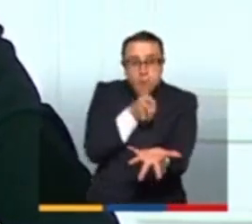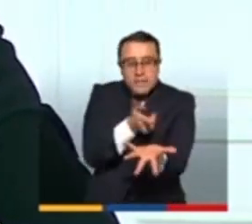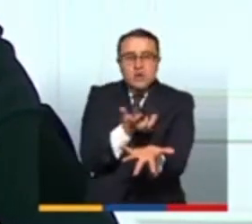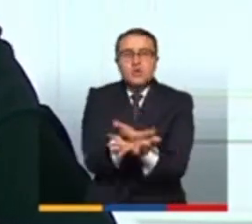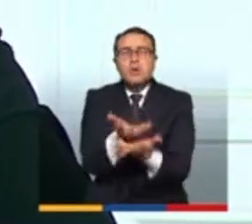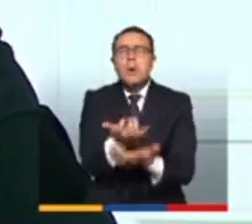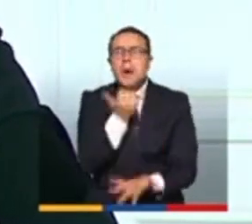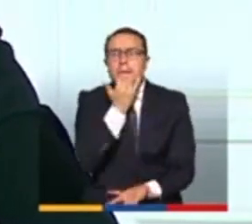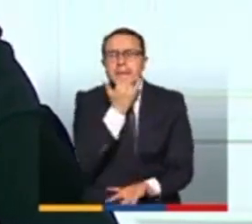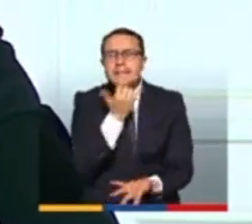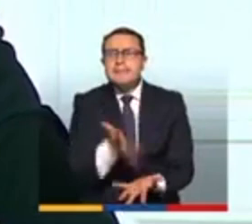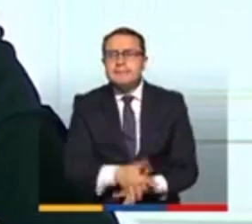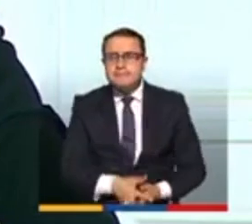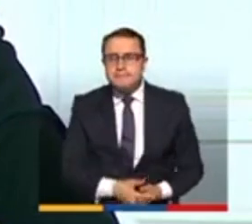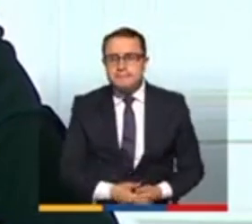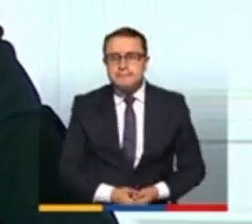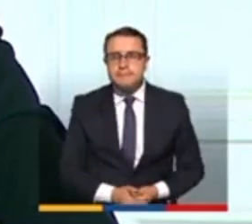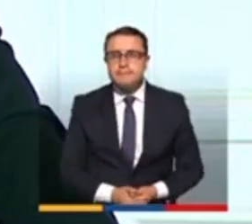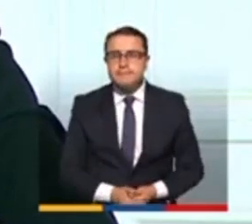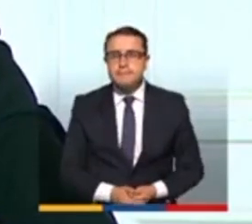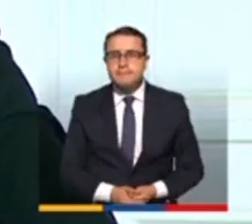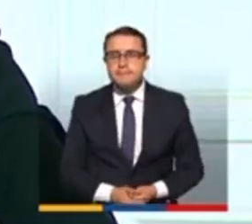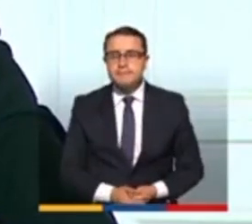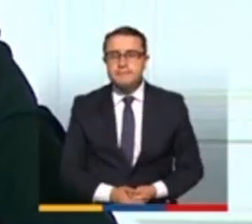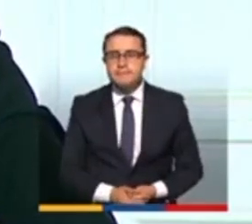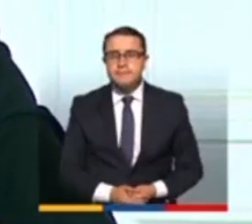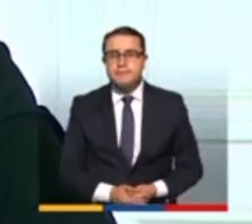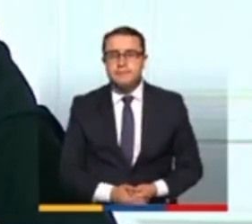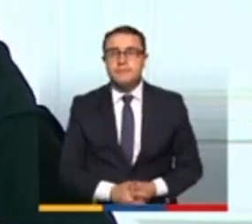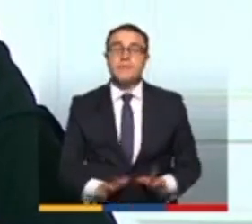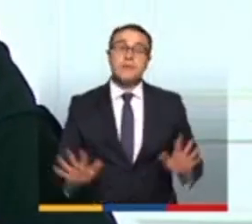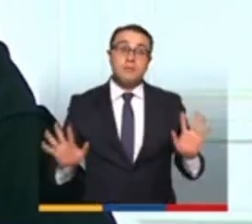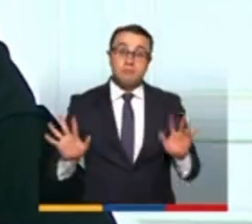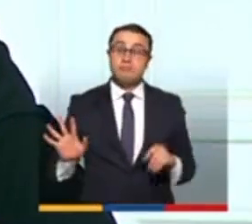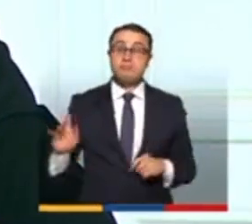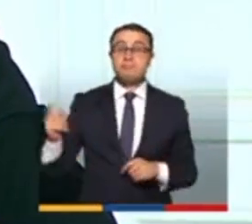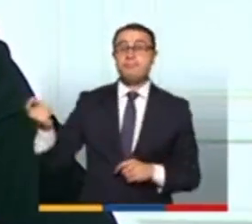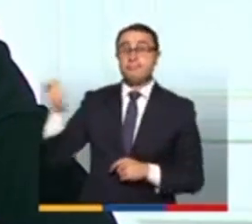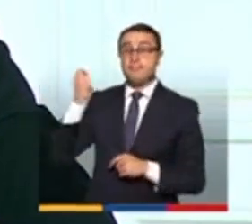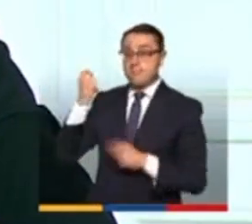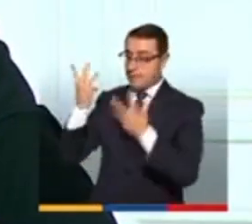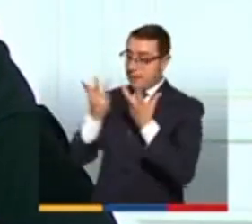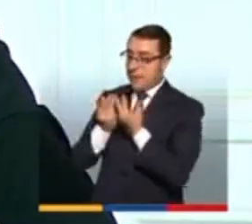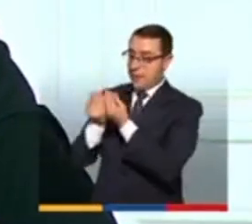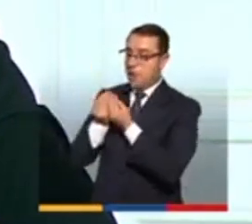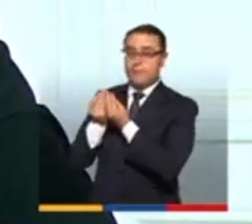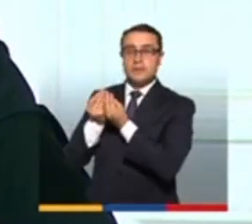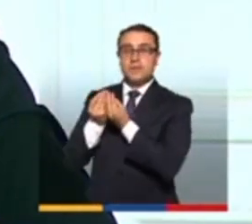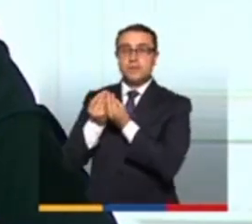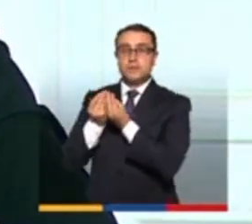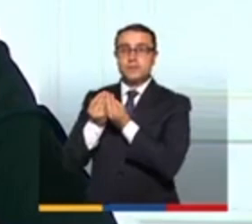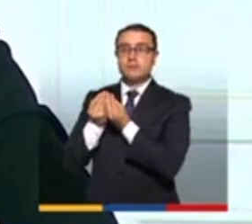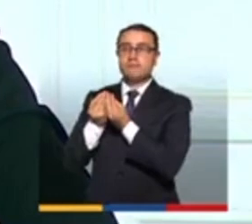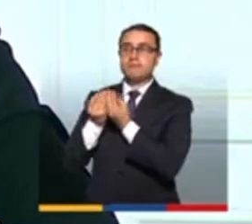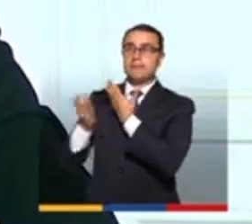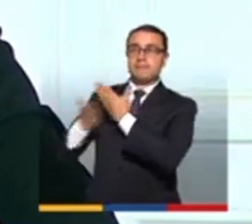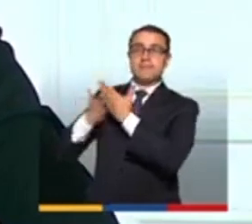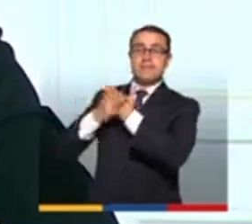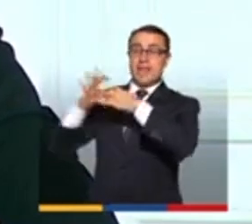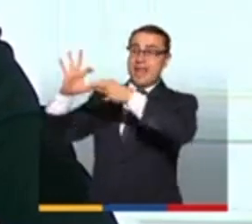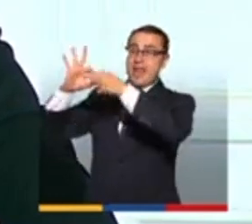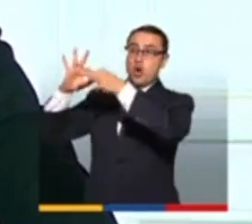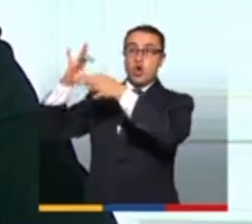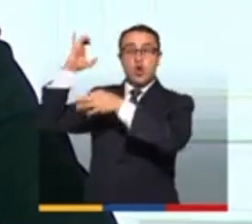Y entonces, igual, nos entregaron hace poco de la comisión que la Unión Europea creó para